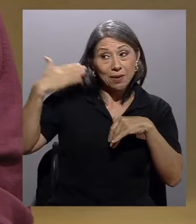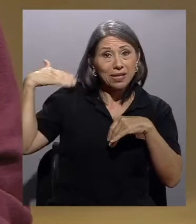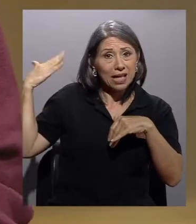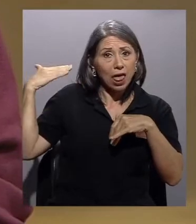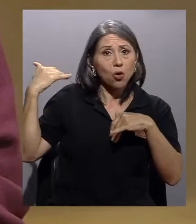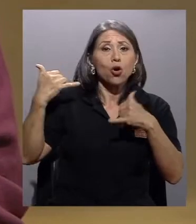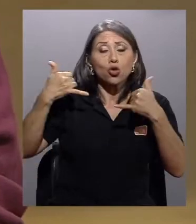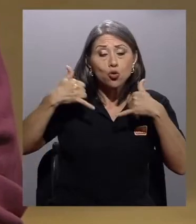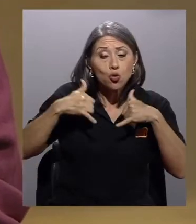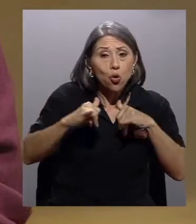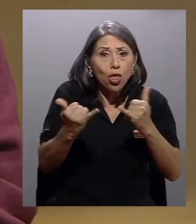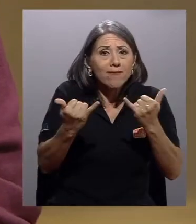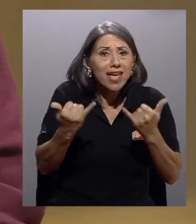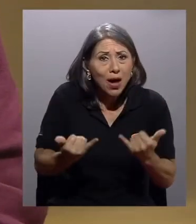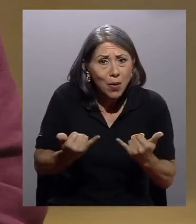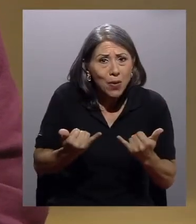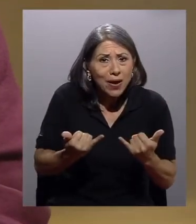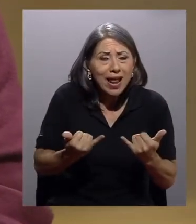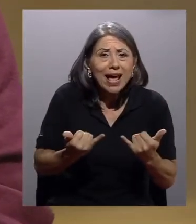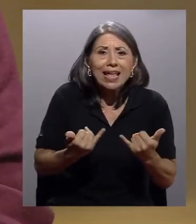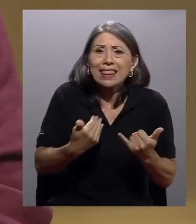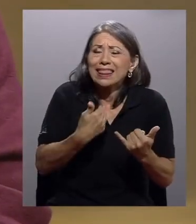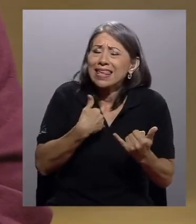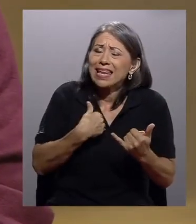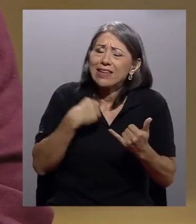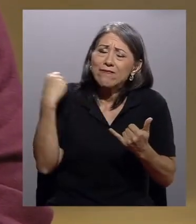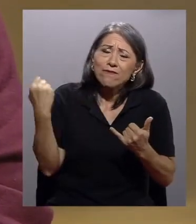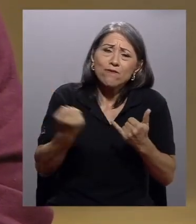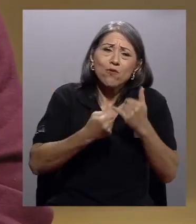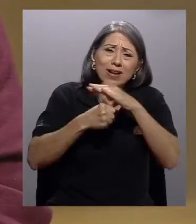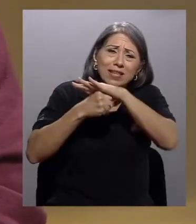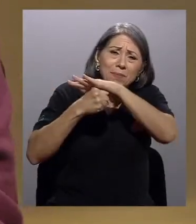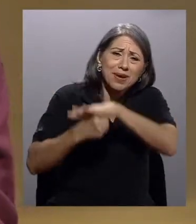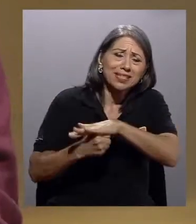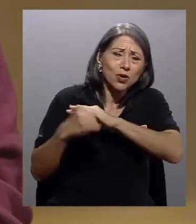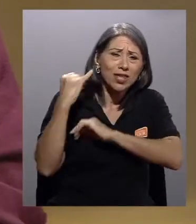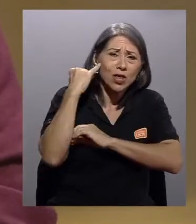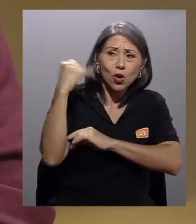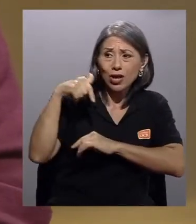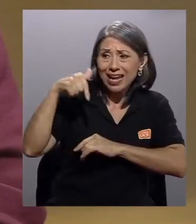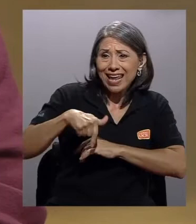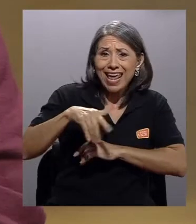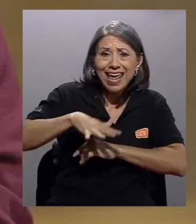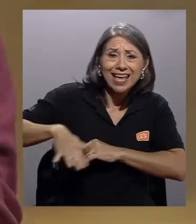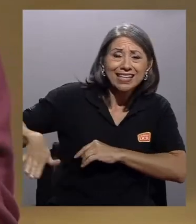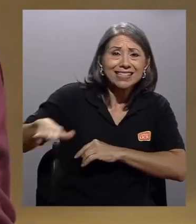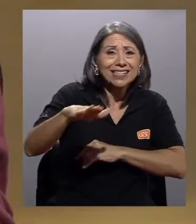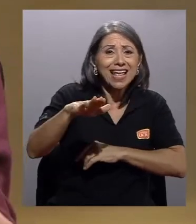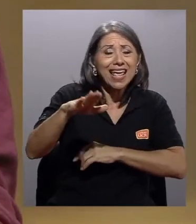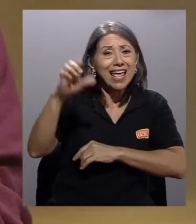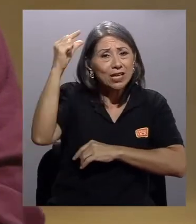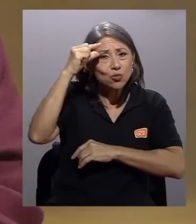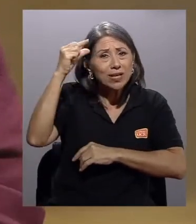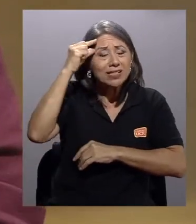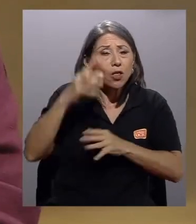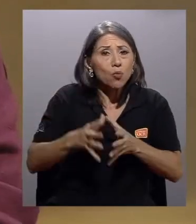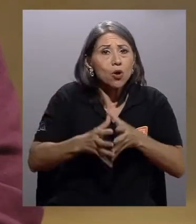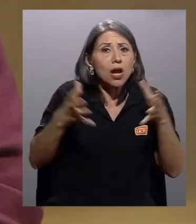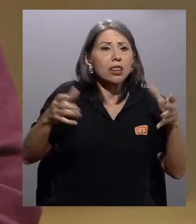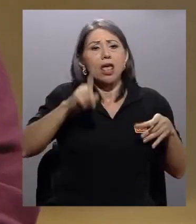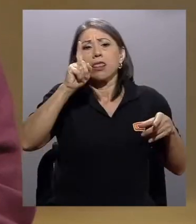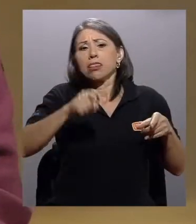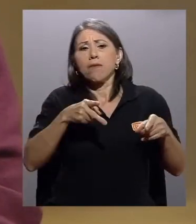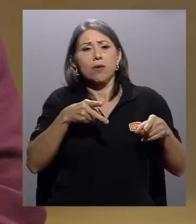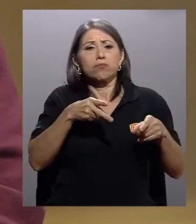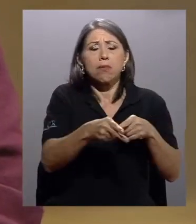el pasado, pero todavía sometido a la fuerte presión ideológica de que este es un Estado muy grande, que hay que recortar empleos